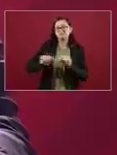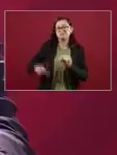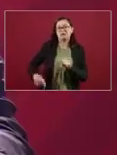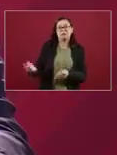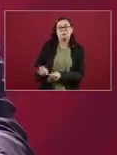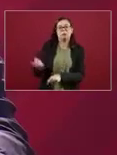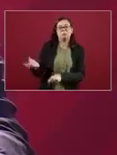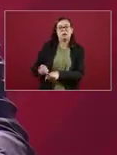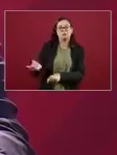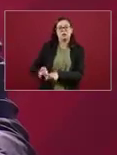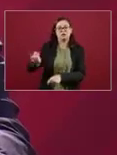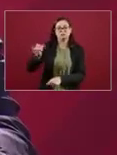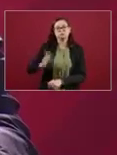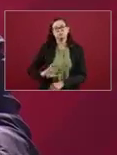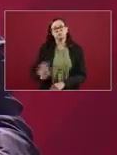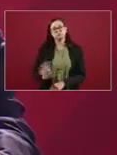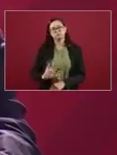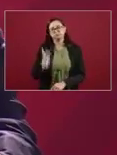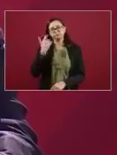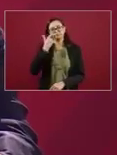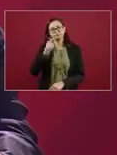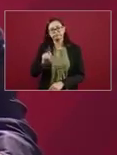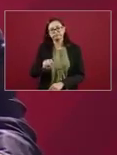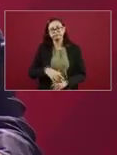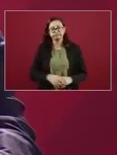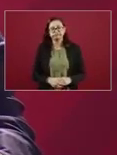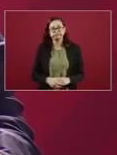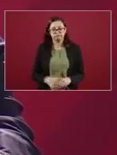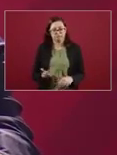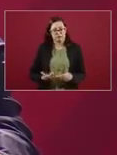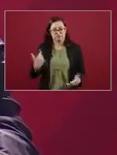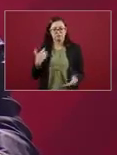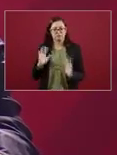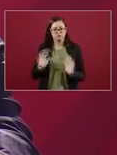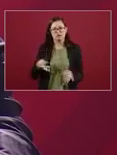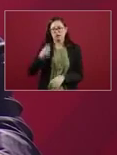cumpliendo con lo que se acordó.